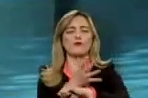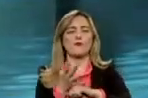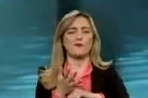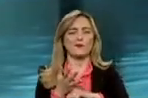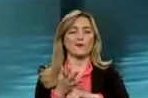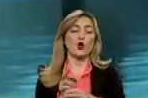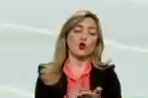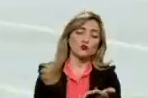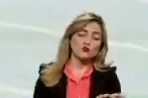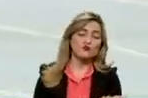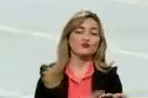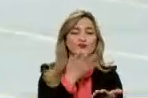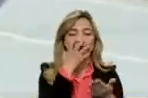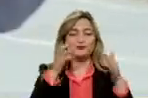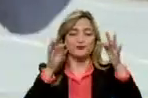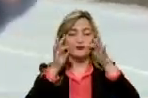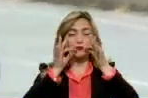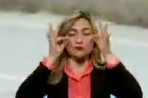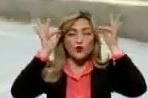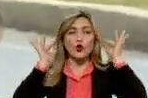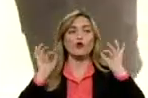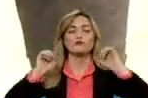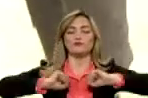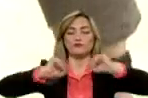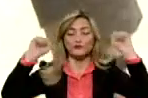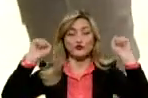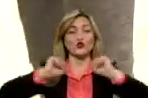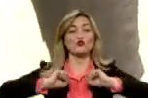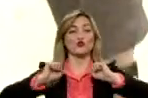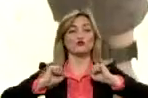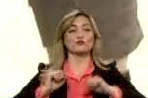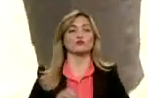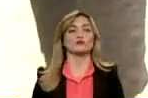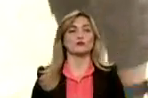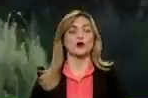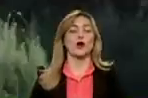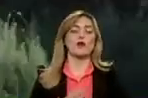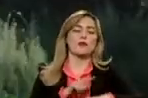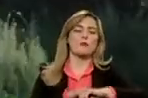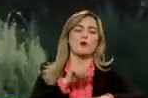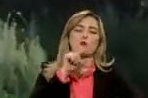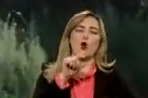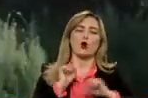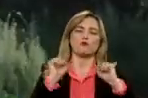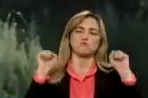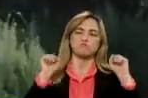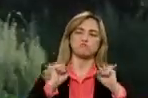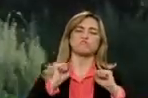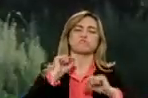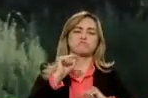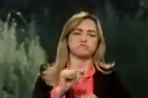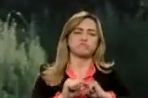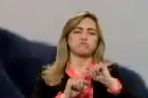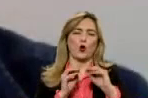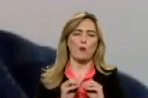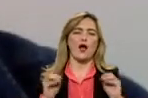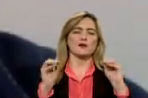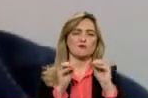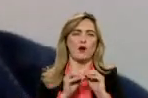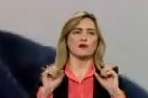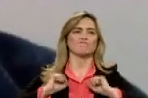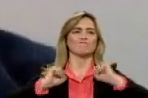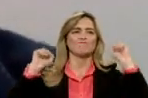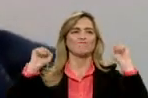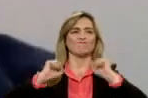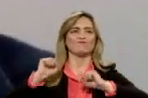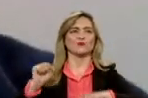que nos acostumbremos a realizar ejercicio con mascarilla, las rutinas deben ser más cortas y poco a poco aumentar la intensidad. Esta